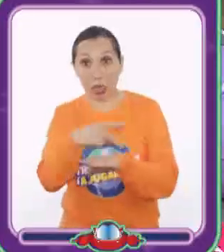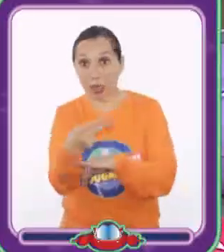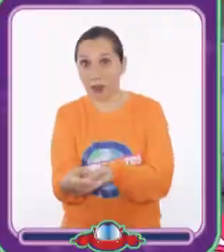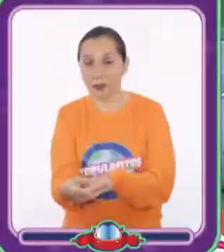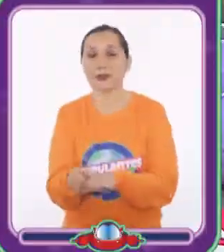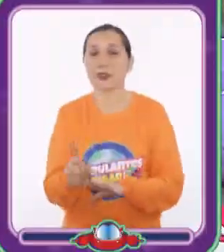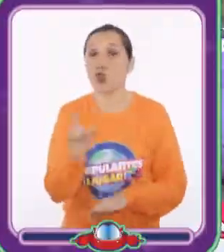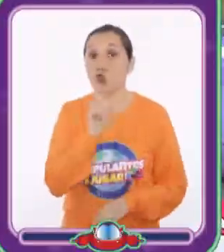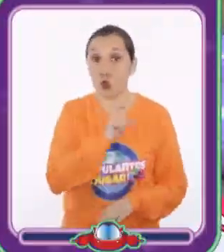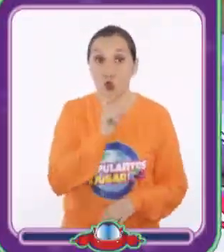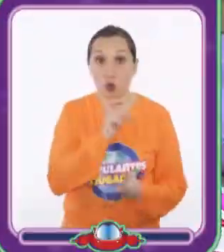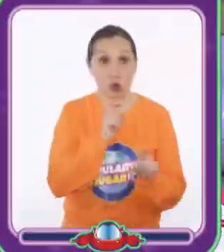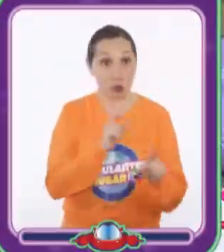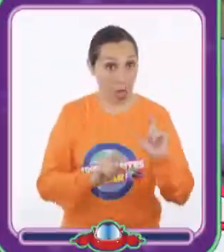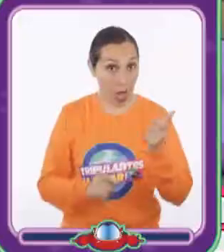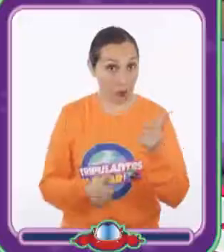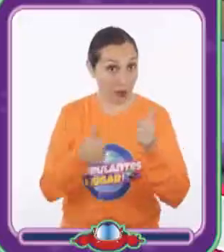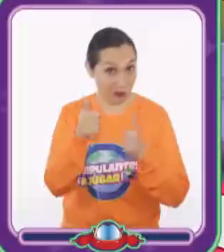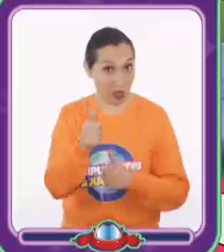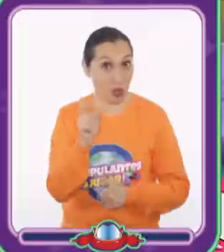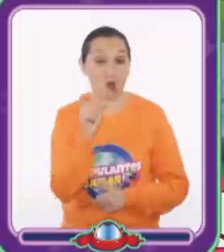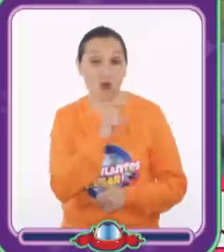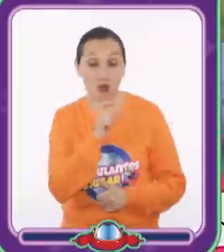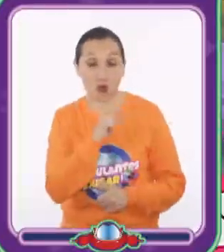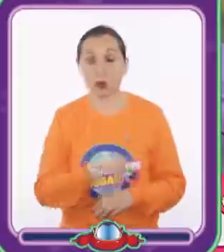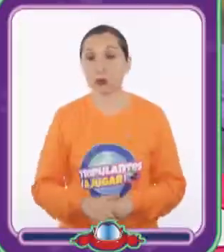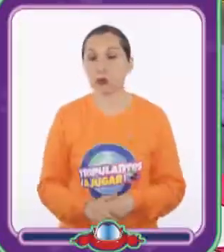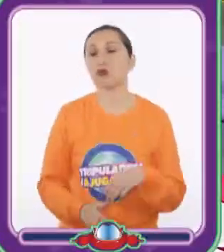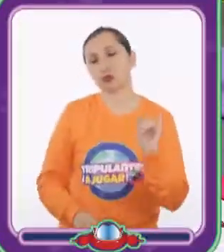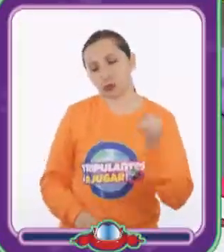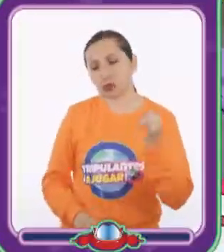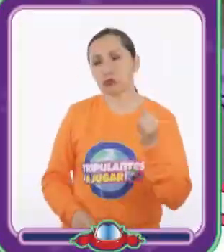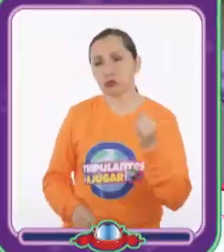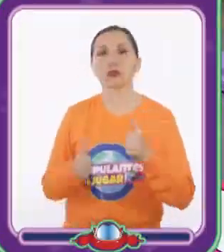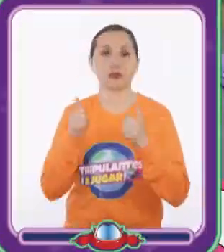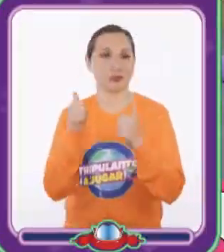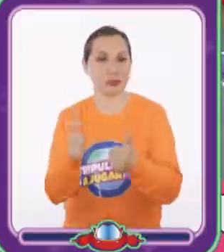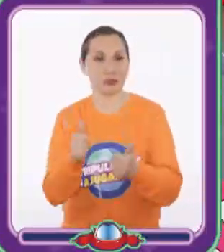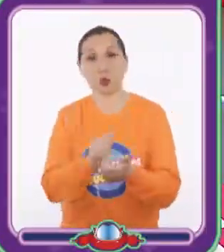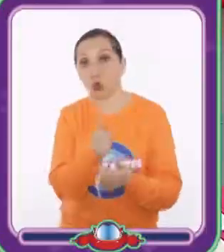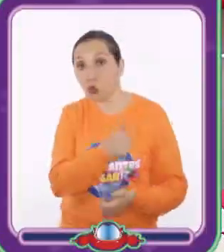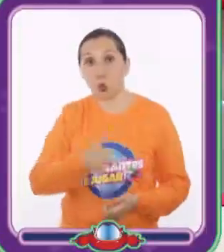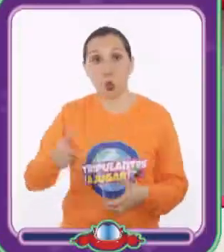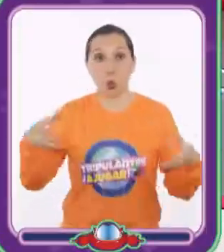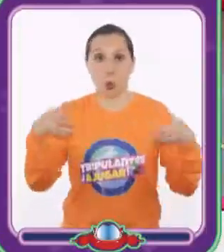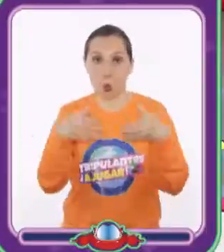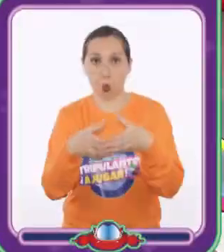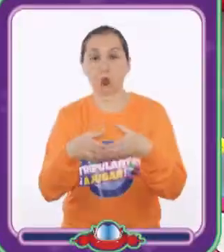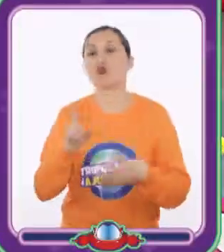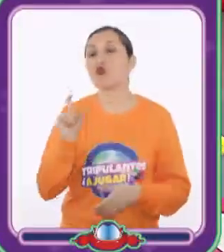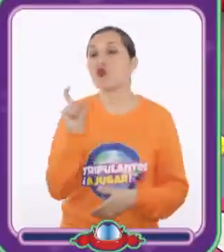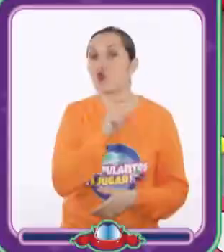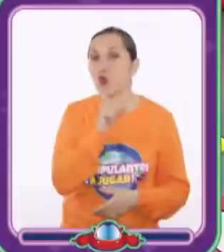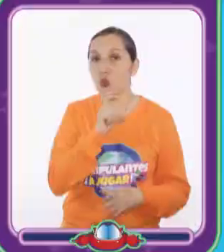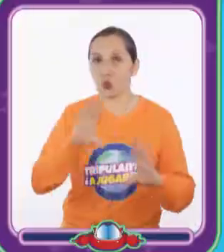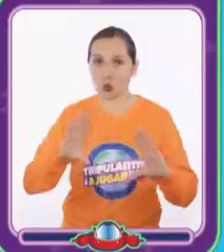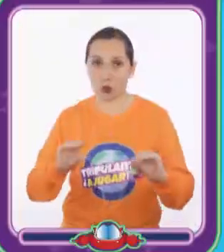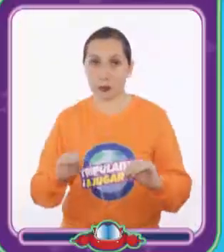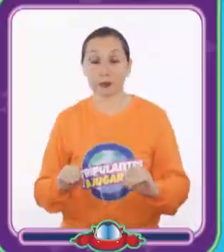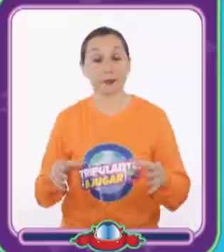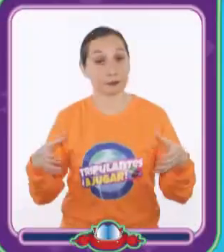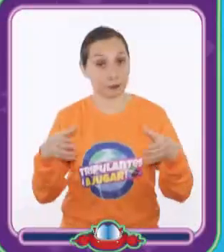El rojo. ¿El rojo? ¿Gaspar, te parece el rojo también? ¿Ya? Sí, ya. Entonces, vamos todos juntos ya al